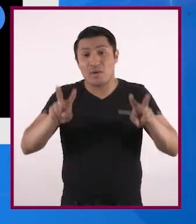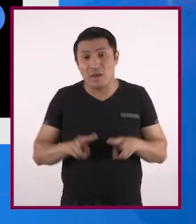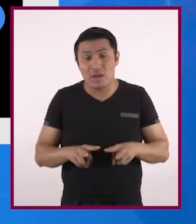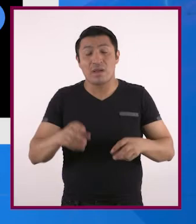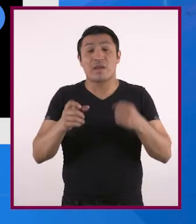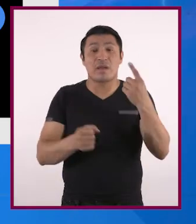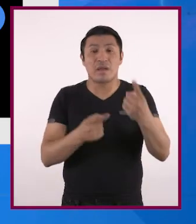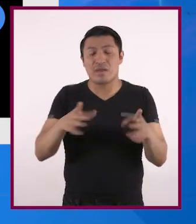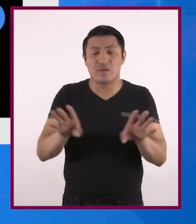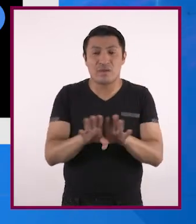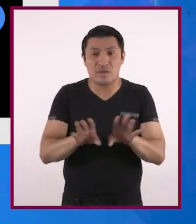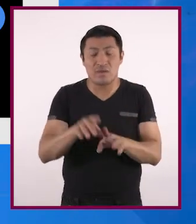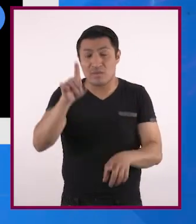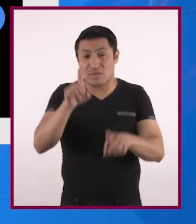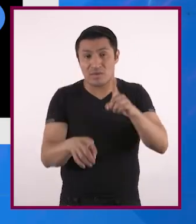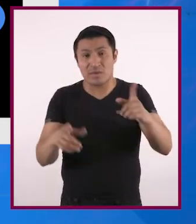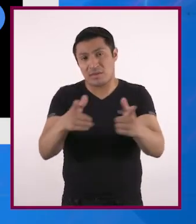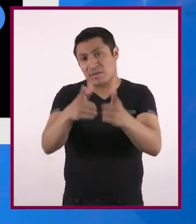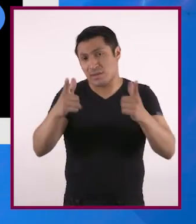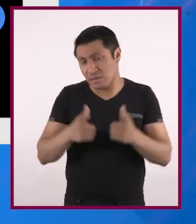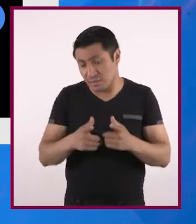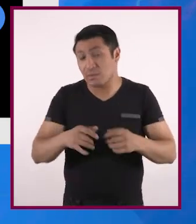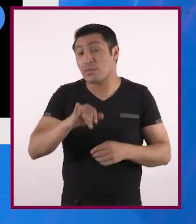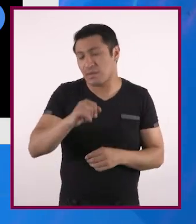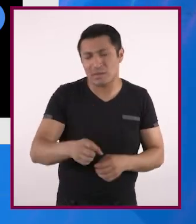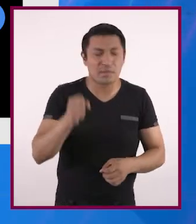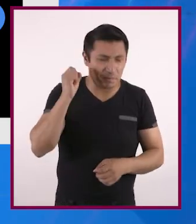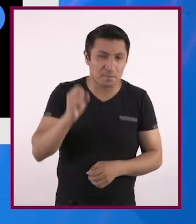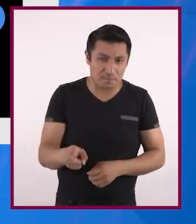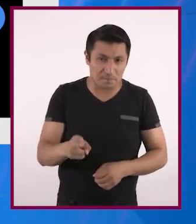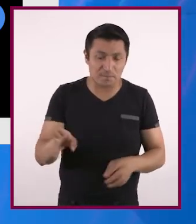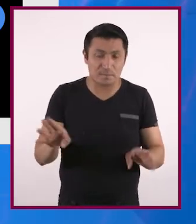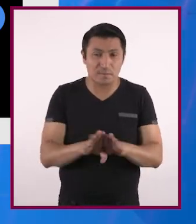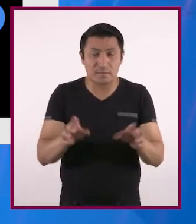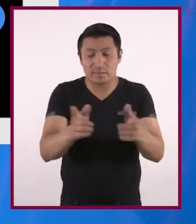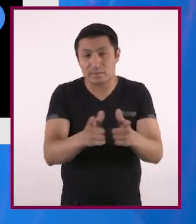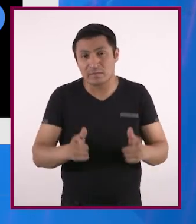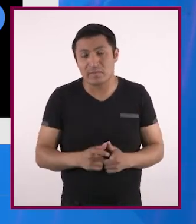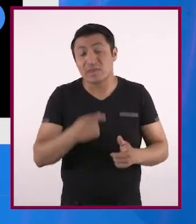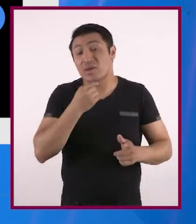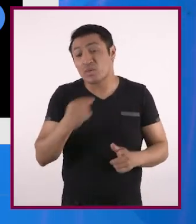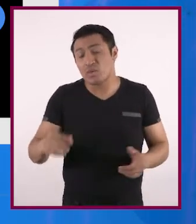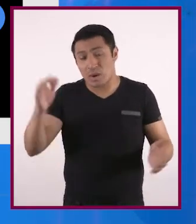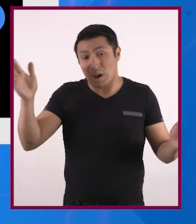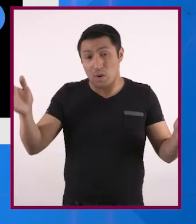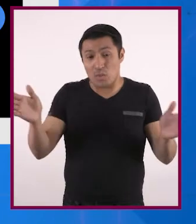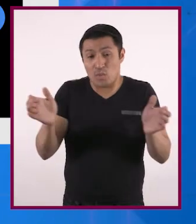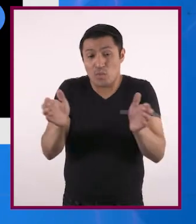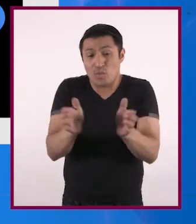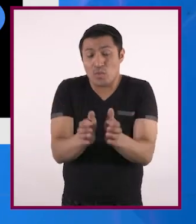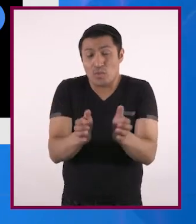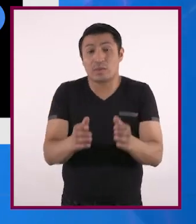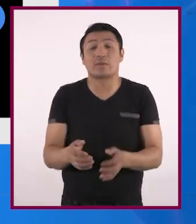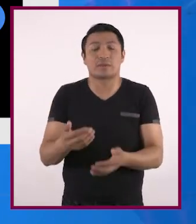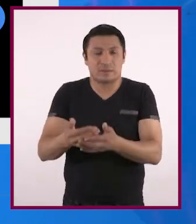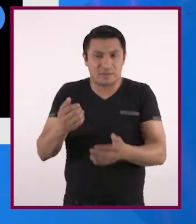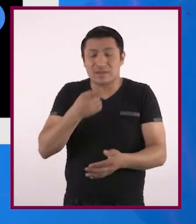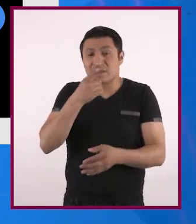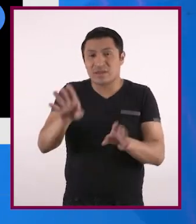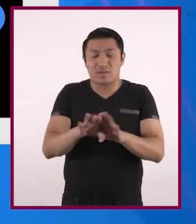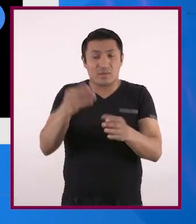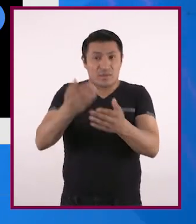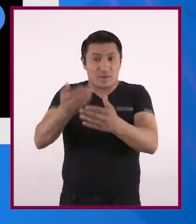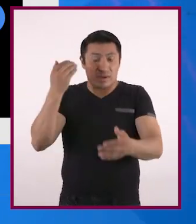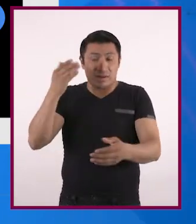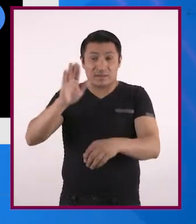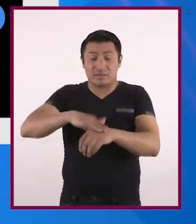que se acentúan dependiendo de los grupos. Sí, afortunadamente el grupo de infancia ha disminuido, por lo que decía al principio, de que fue el foco principal